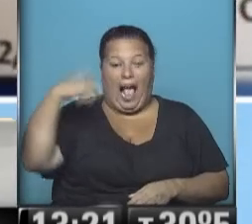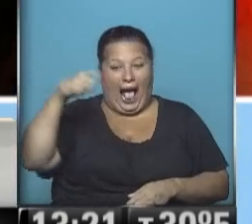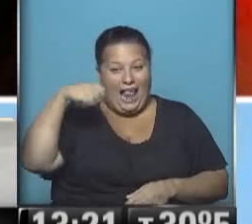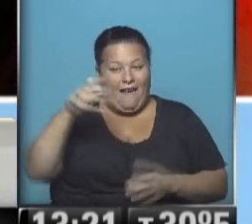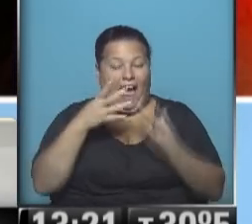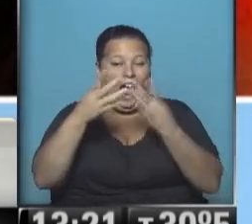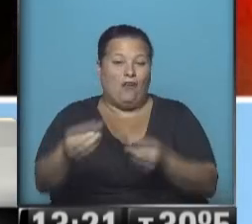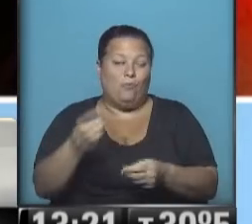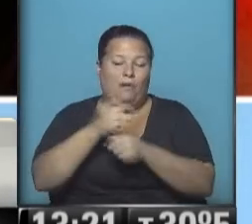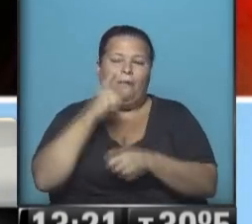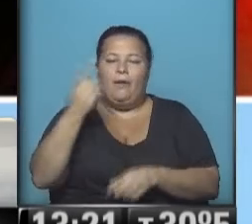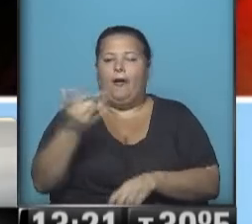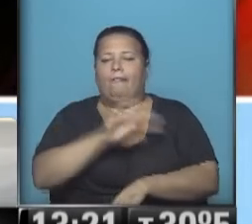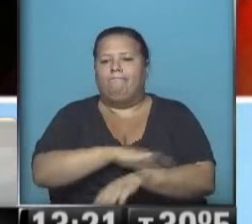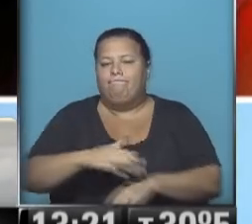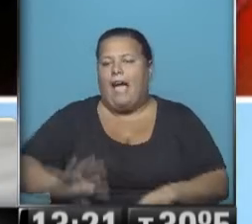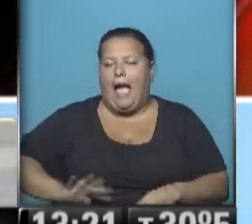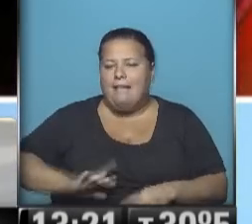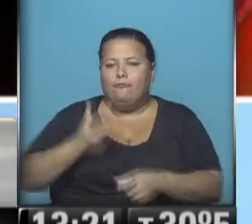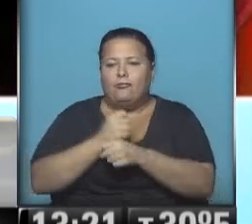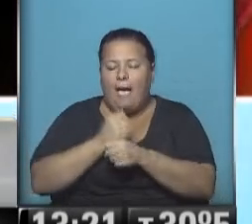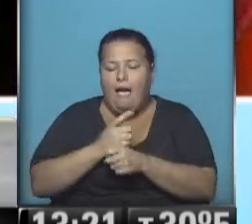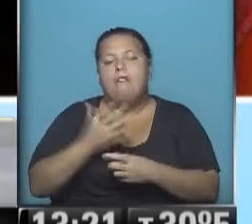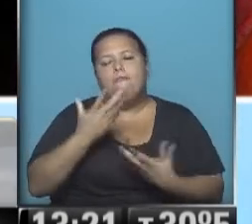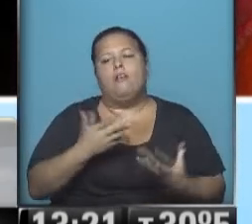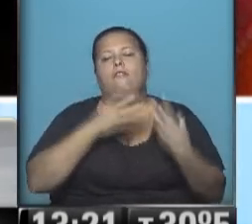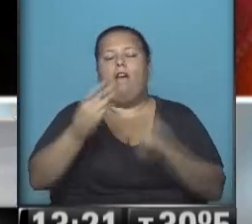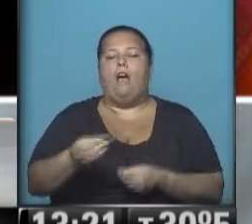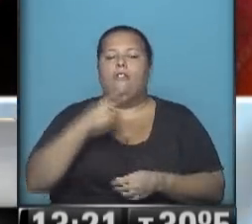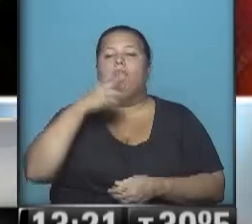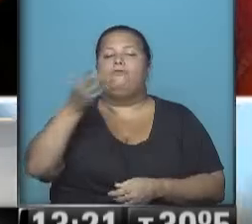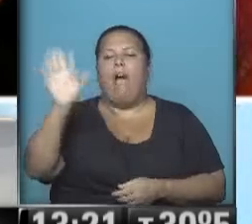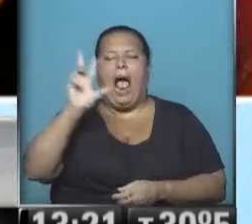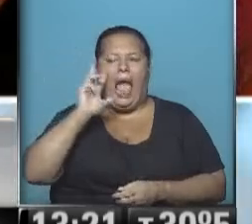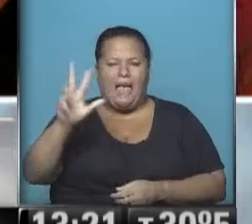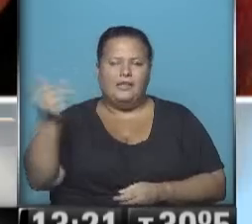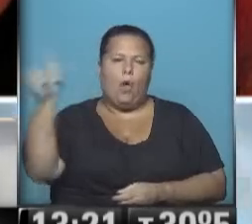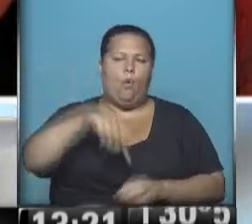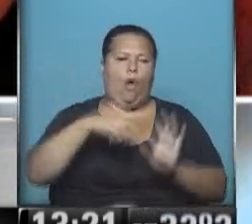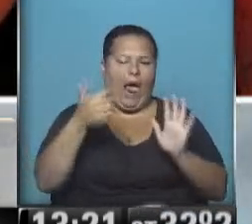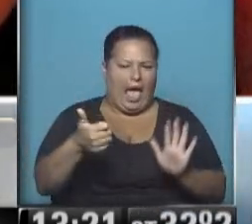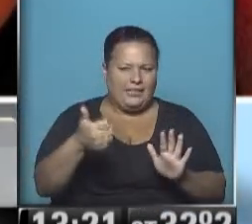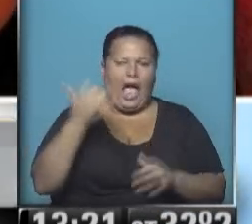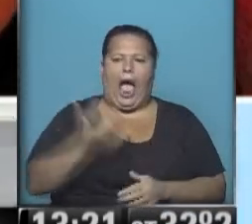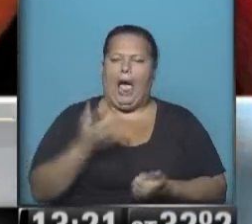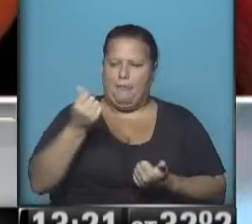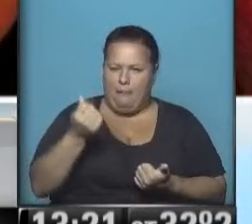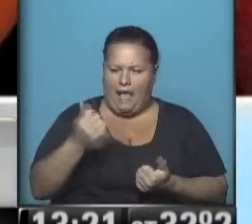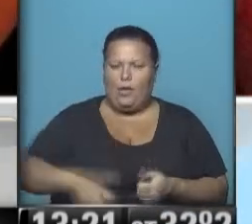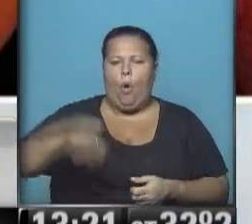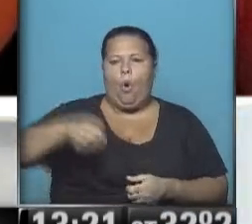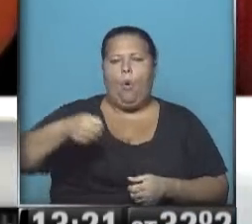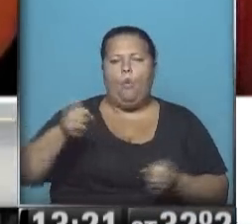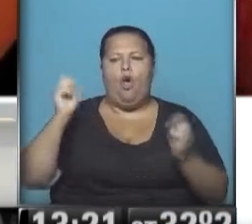le dio una mano porque lo vio tirado porque no tiene trabajo dice Bueno se fue a las 3 de la tarde y volvió a las 6 con plata y una bolsa